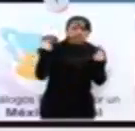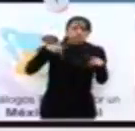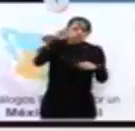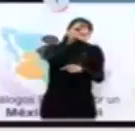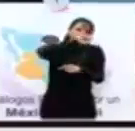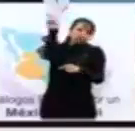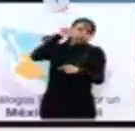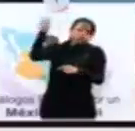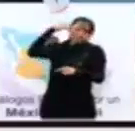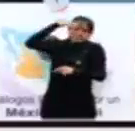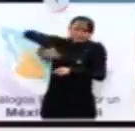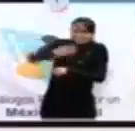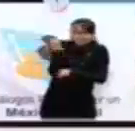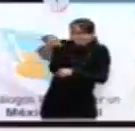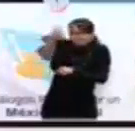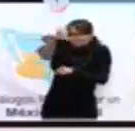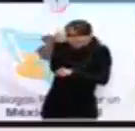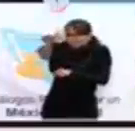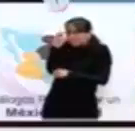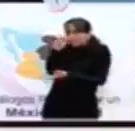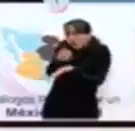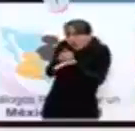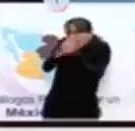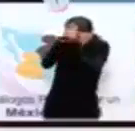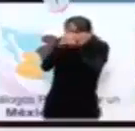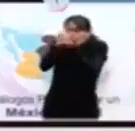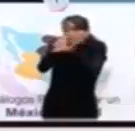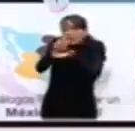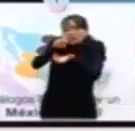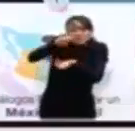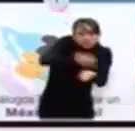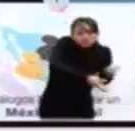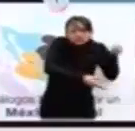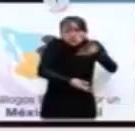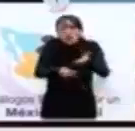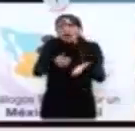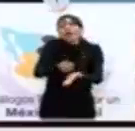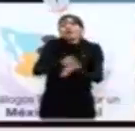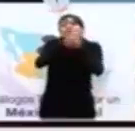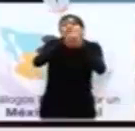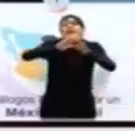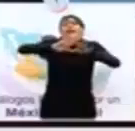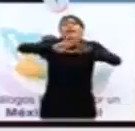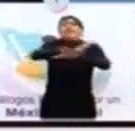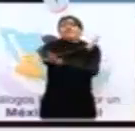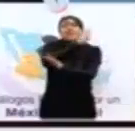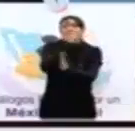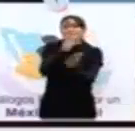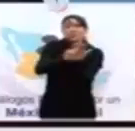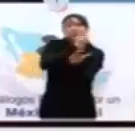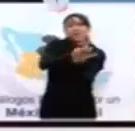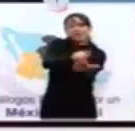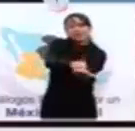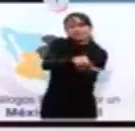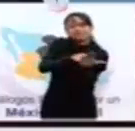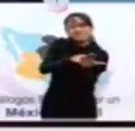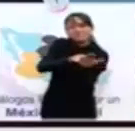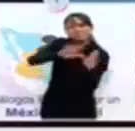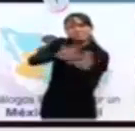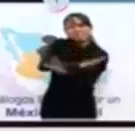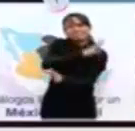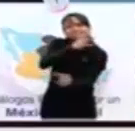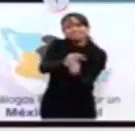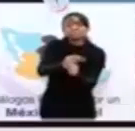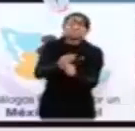lo traduzcamos en un producto legislativo que pueda ayudar a la reforma. El gobierno nos vaciló, nos tomó el pelo, nos dijo